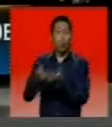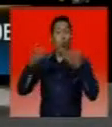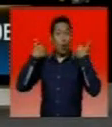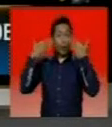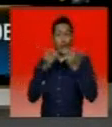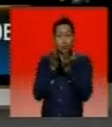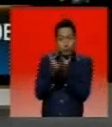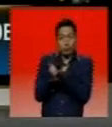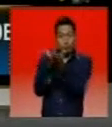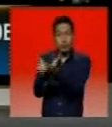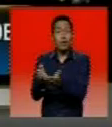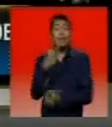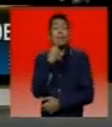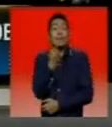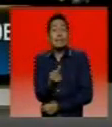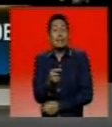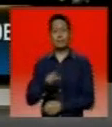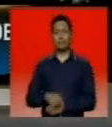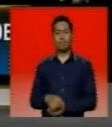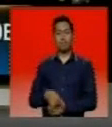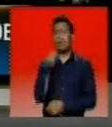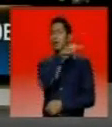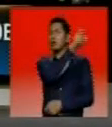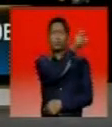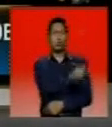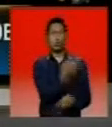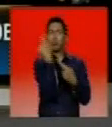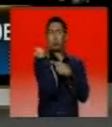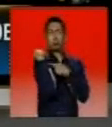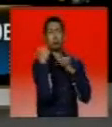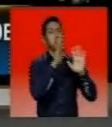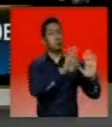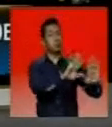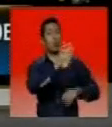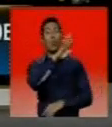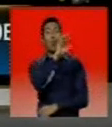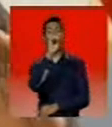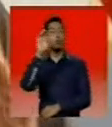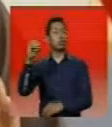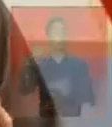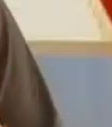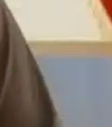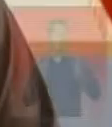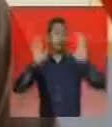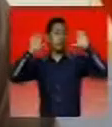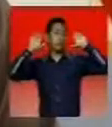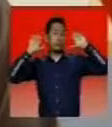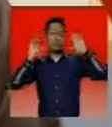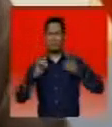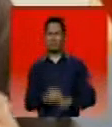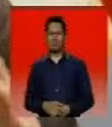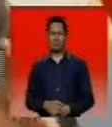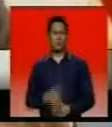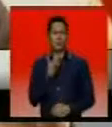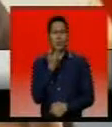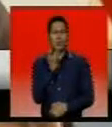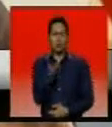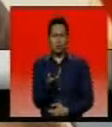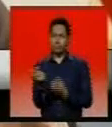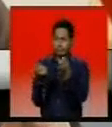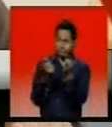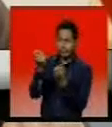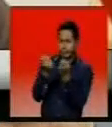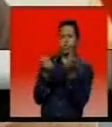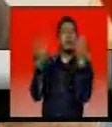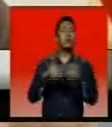empresa pretendía que el migrante se haga responsable de 400 paquetes. Este modus operandi fue descubierto en